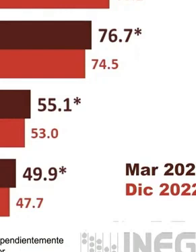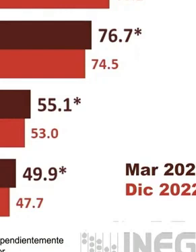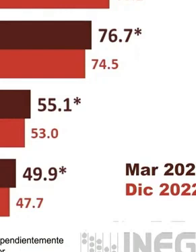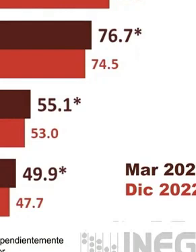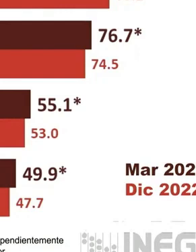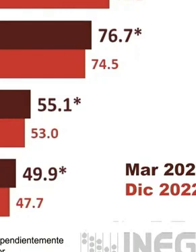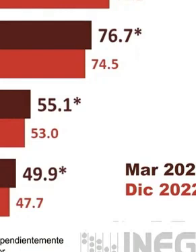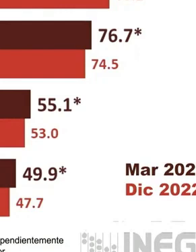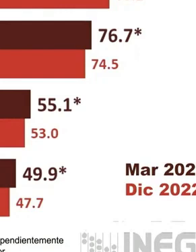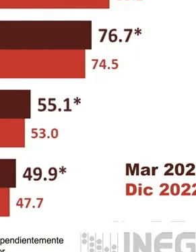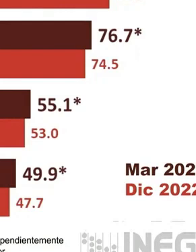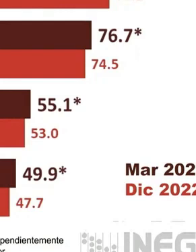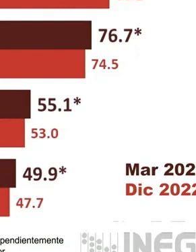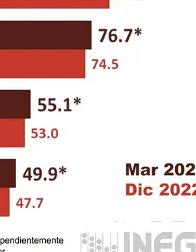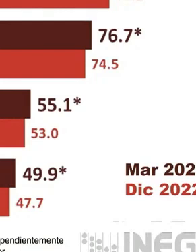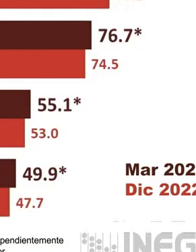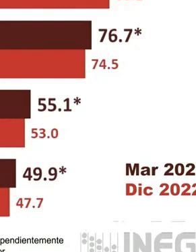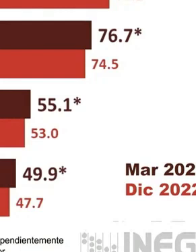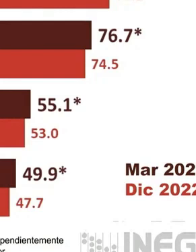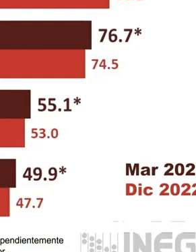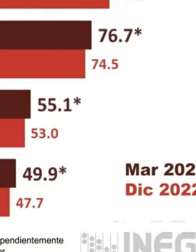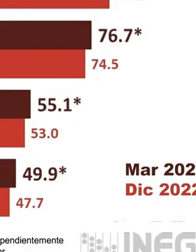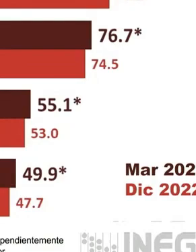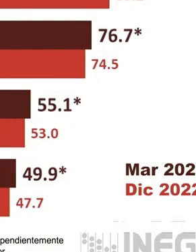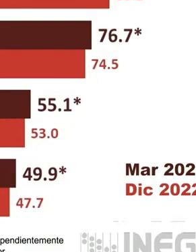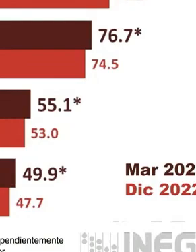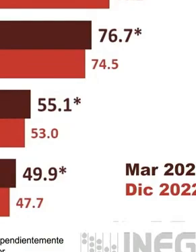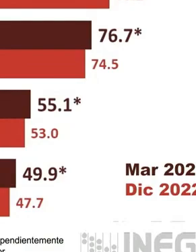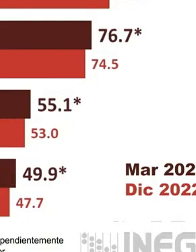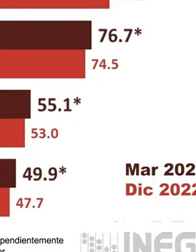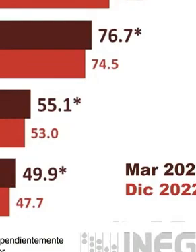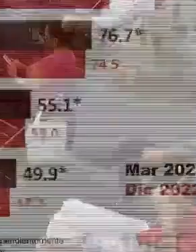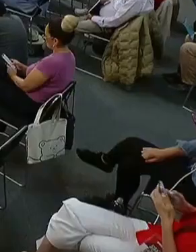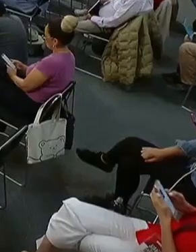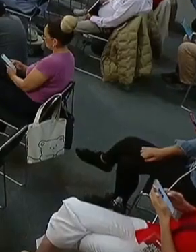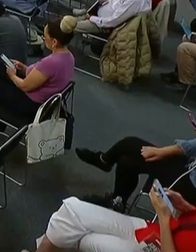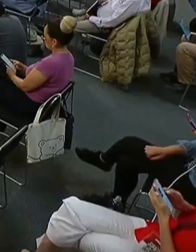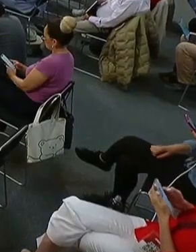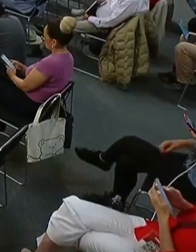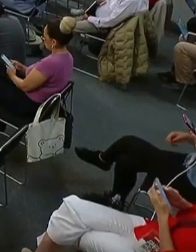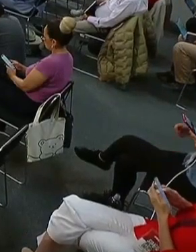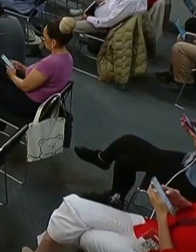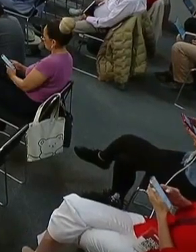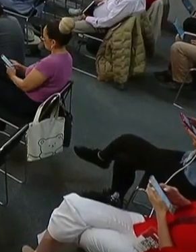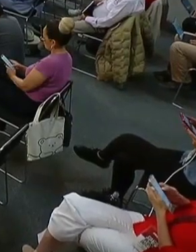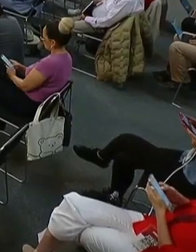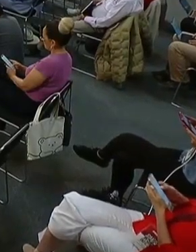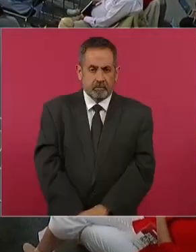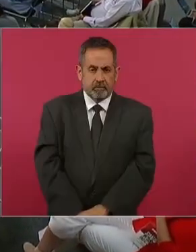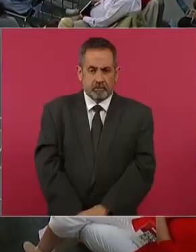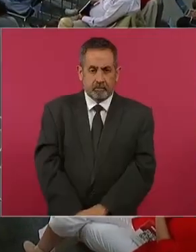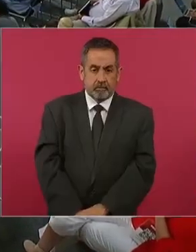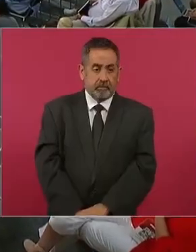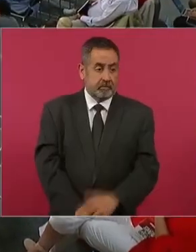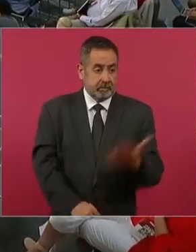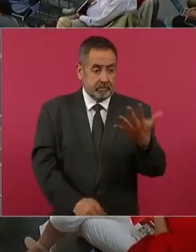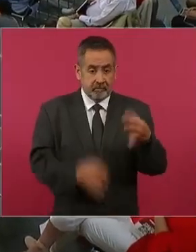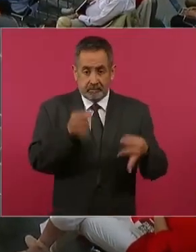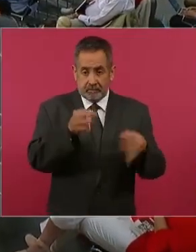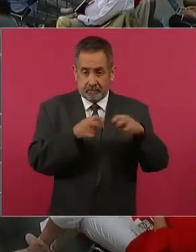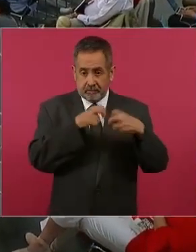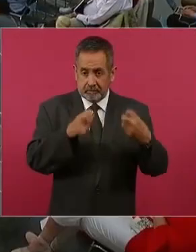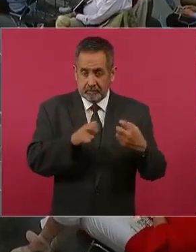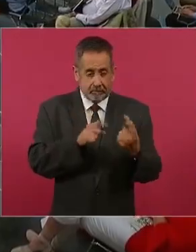garantizar los cuatro votos. Pues si hablo con cinco, uno por uno, no saben lo